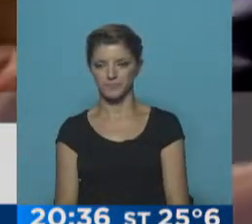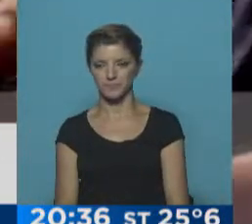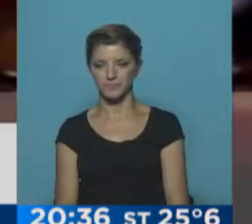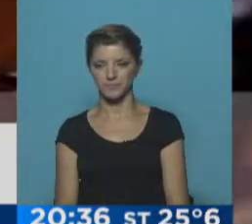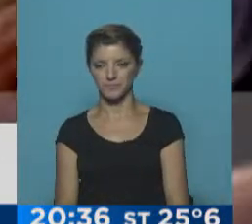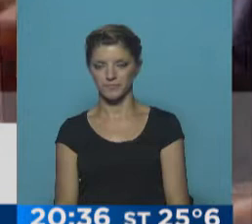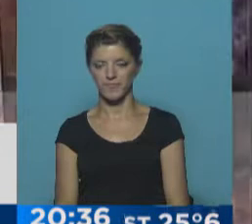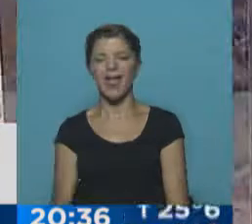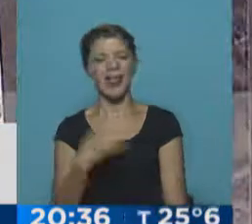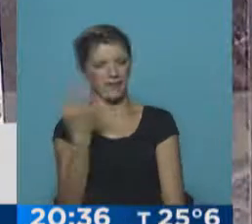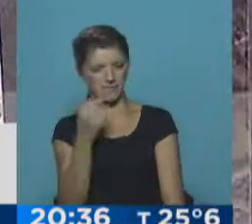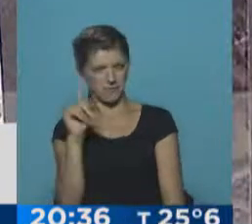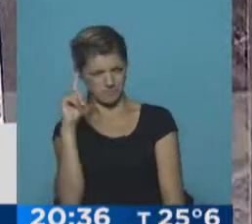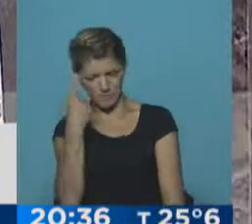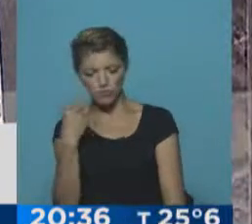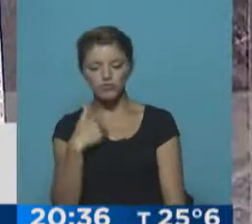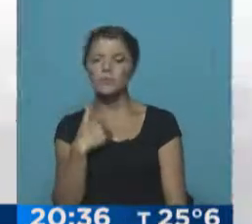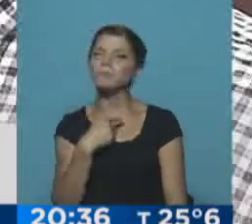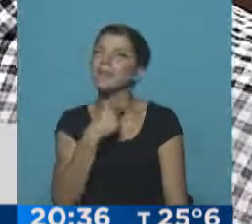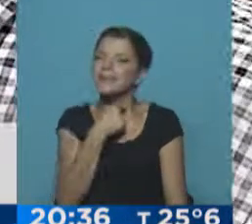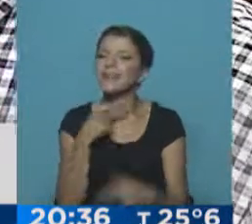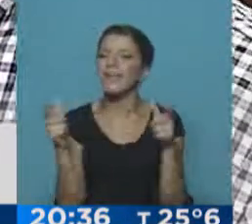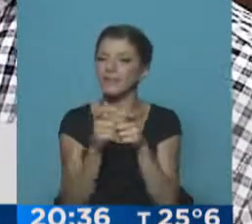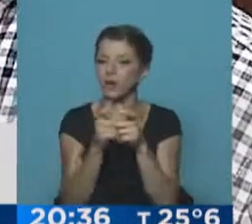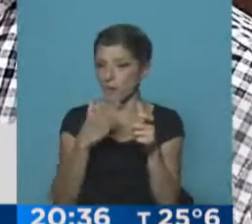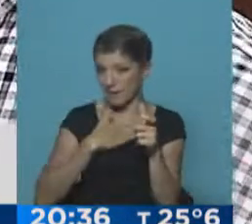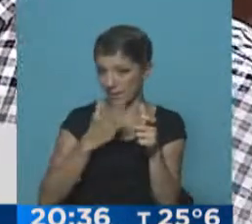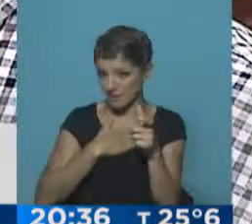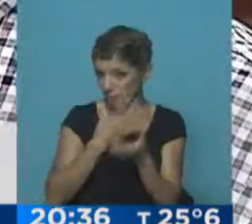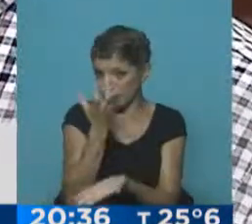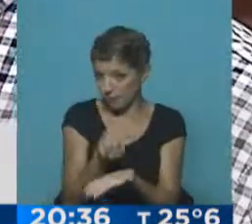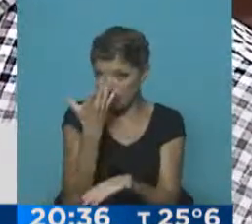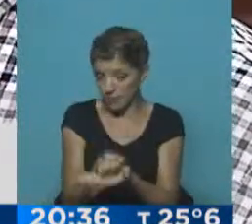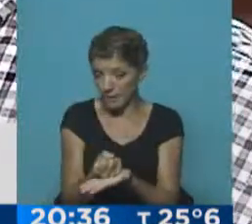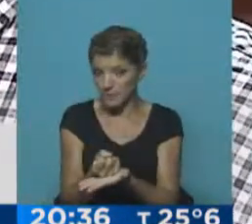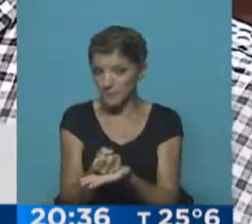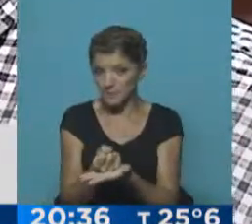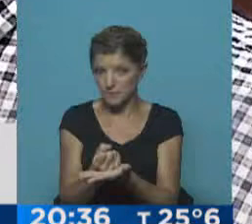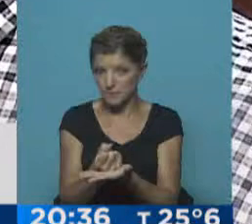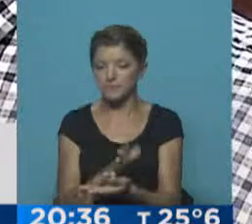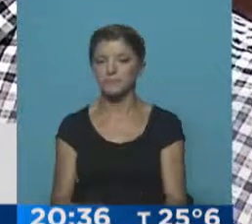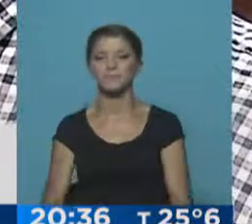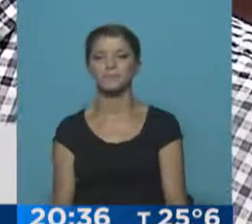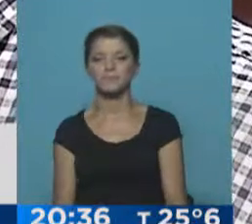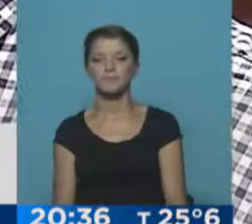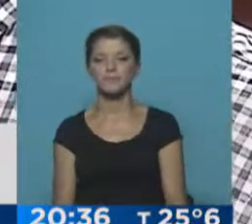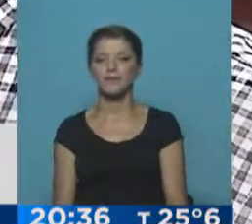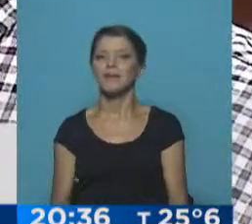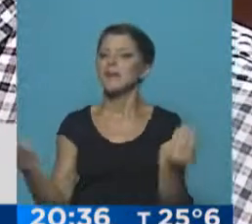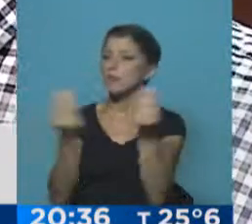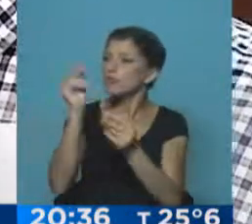La verdad fue loco porque yo tenía ganas de grabar un disco para mí y al encontrar a toda esta gente